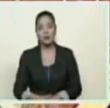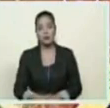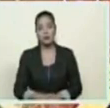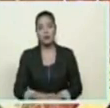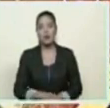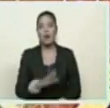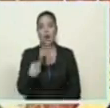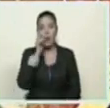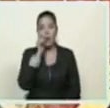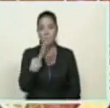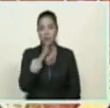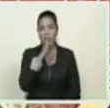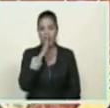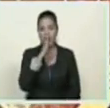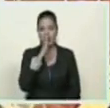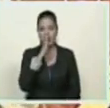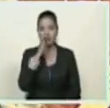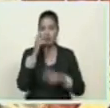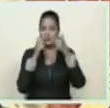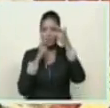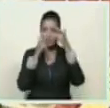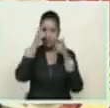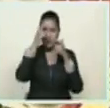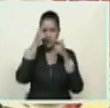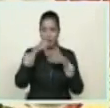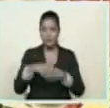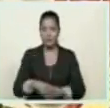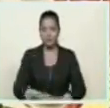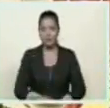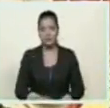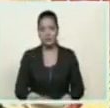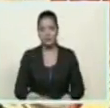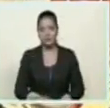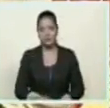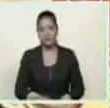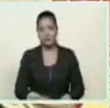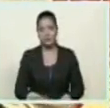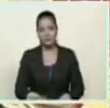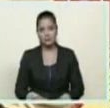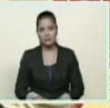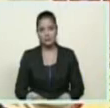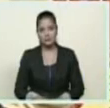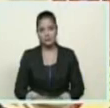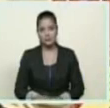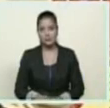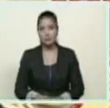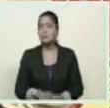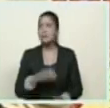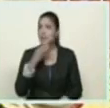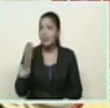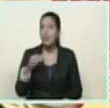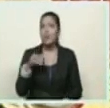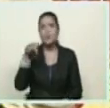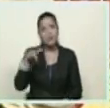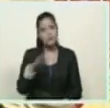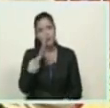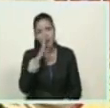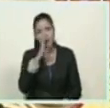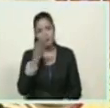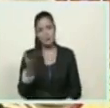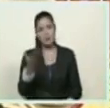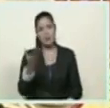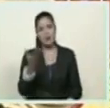en el martínez hugo rafael chávez elías del muchacho de sabaneta